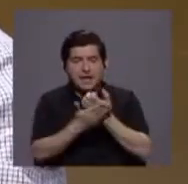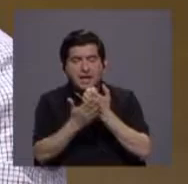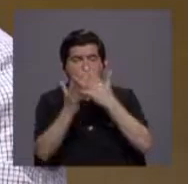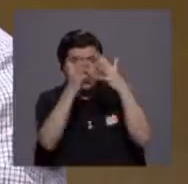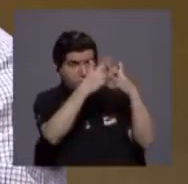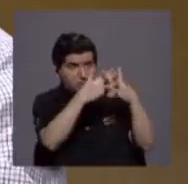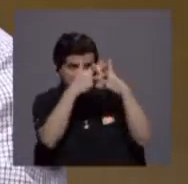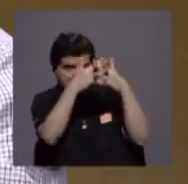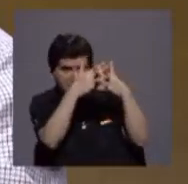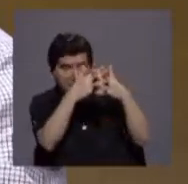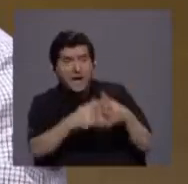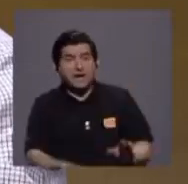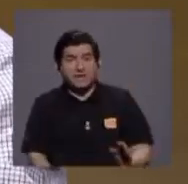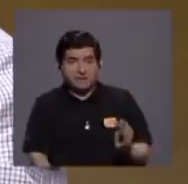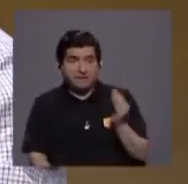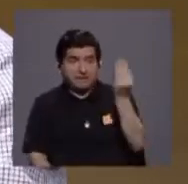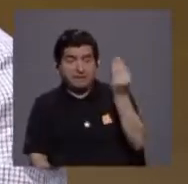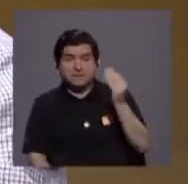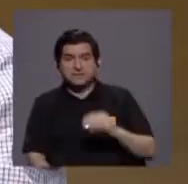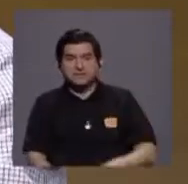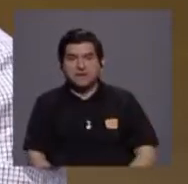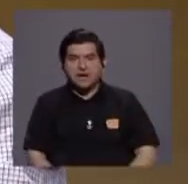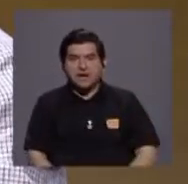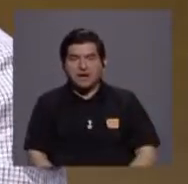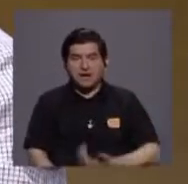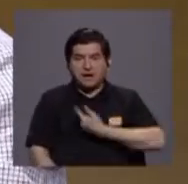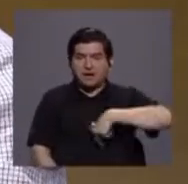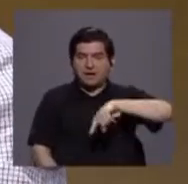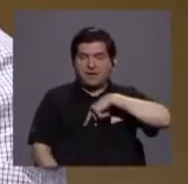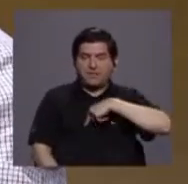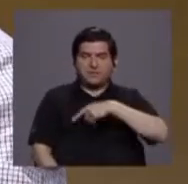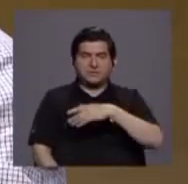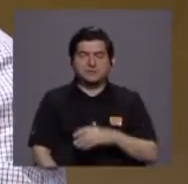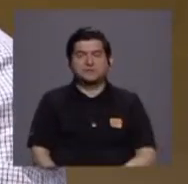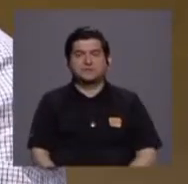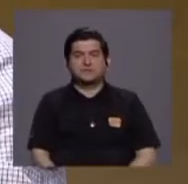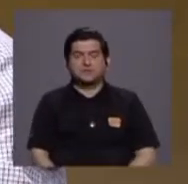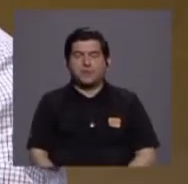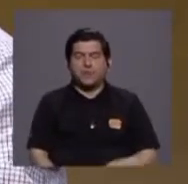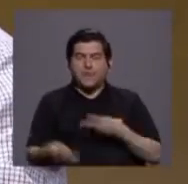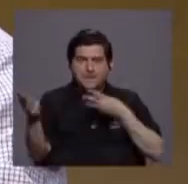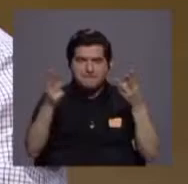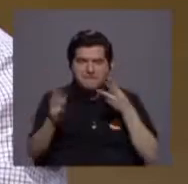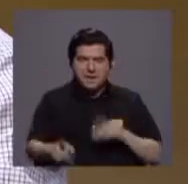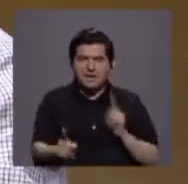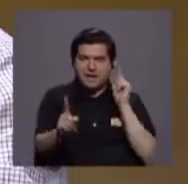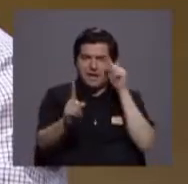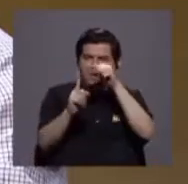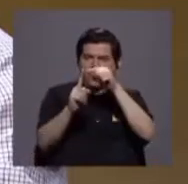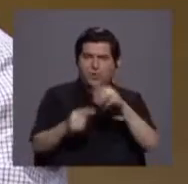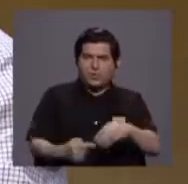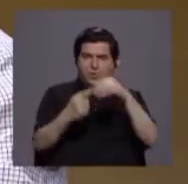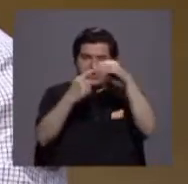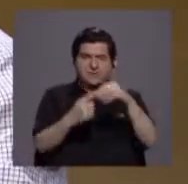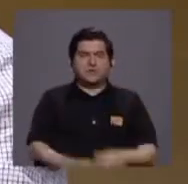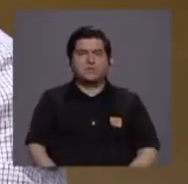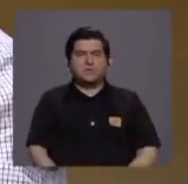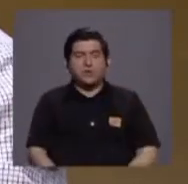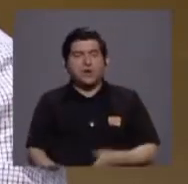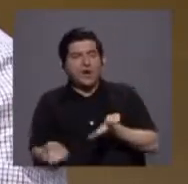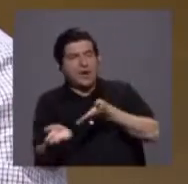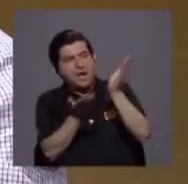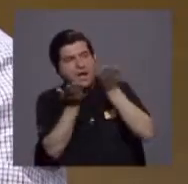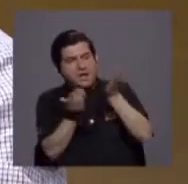norteamericana crece, es nuestro mayor mercado de destino todavía, entonces las exportaciones costarricenses deberían también